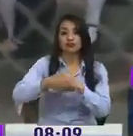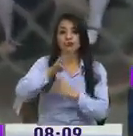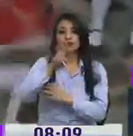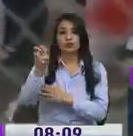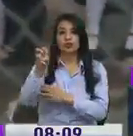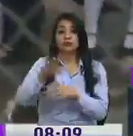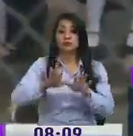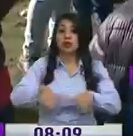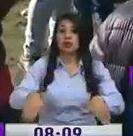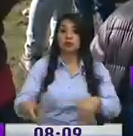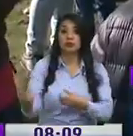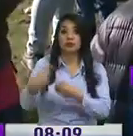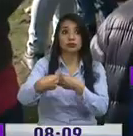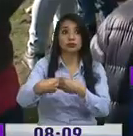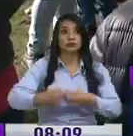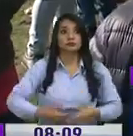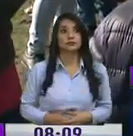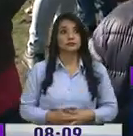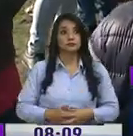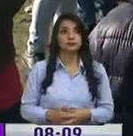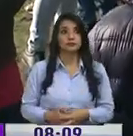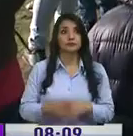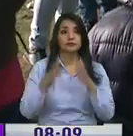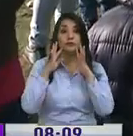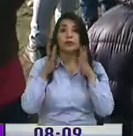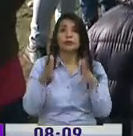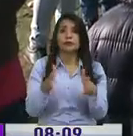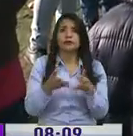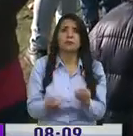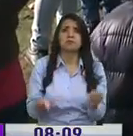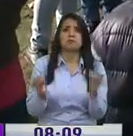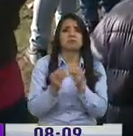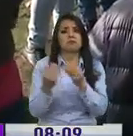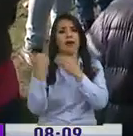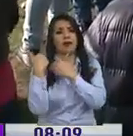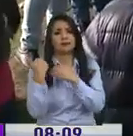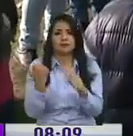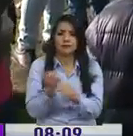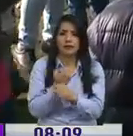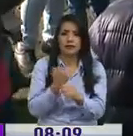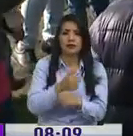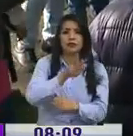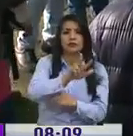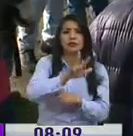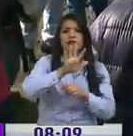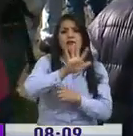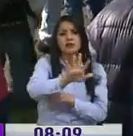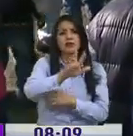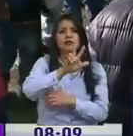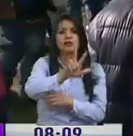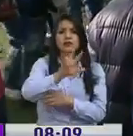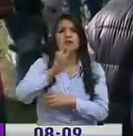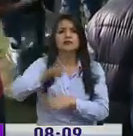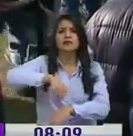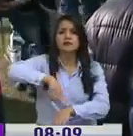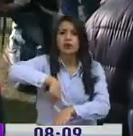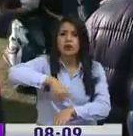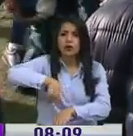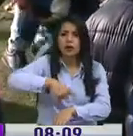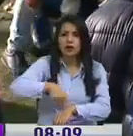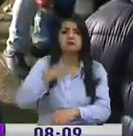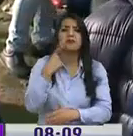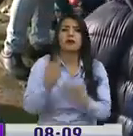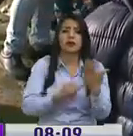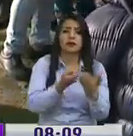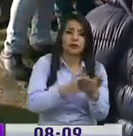la institución. Tenemos docentes sobrecargados, dando 35, 36 horas porque no para